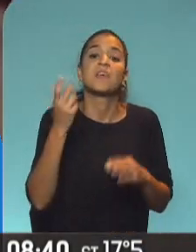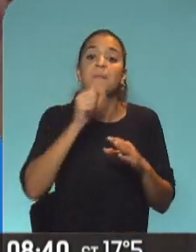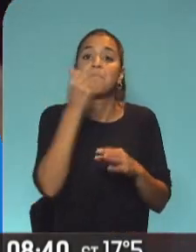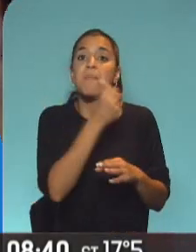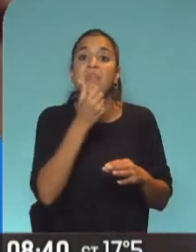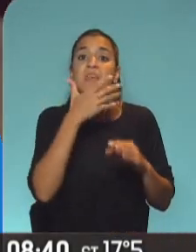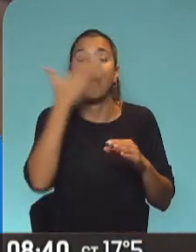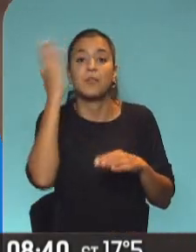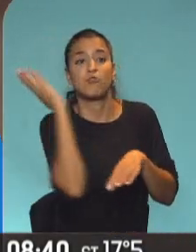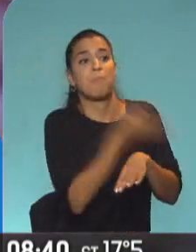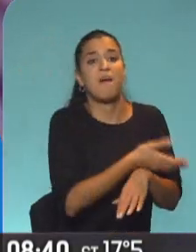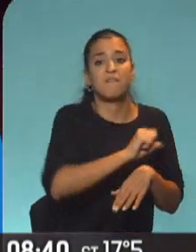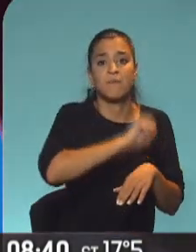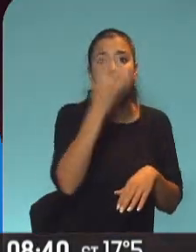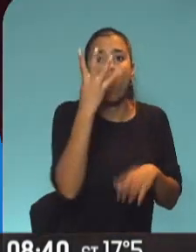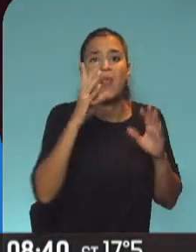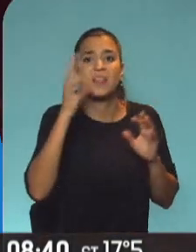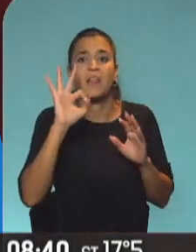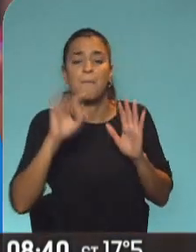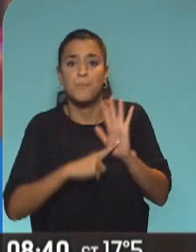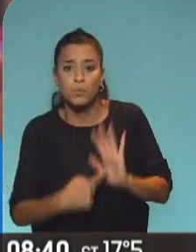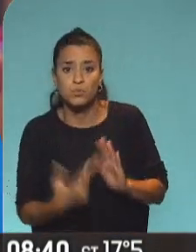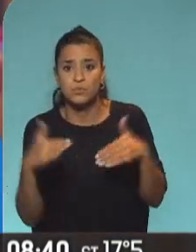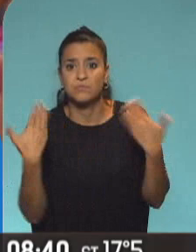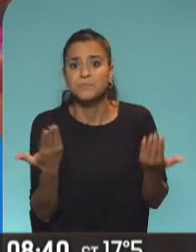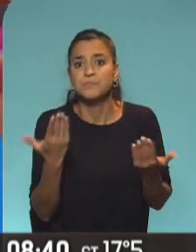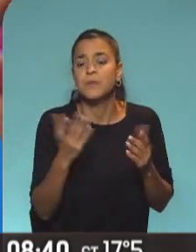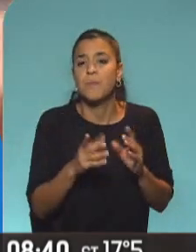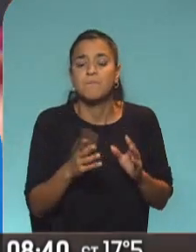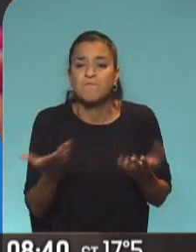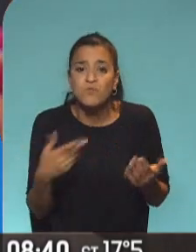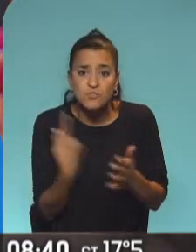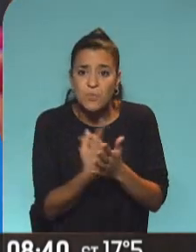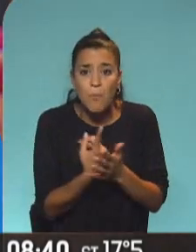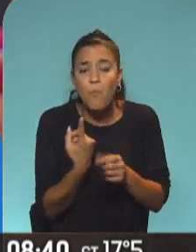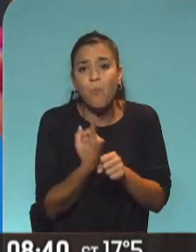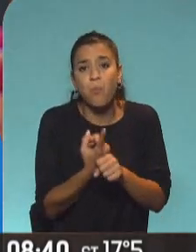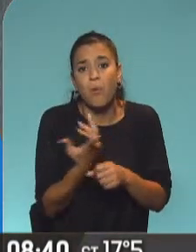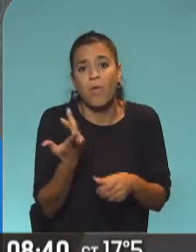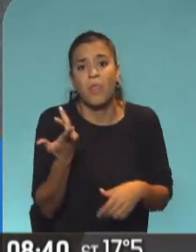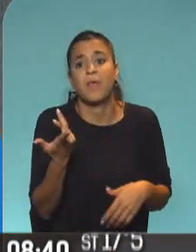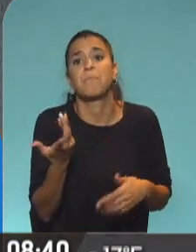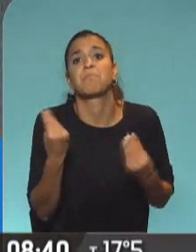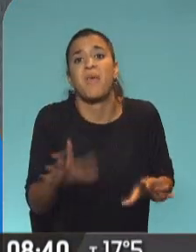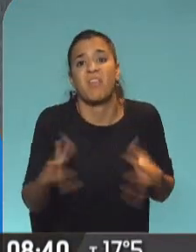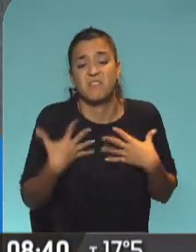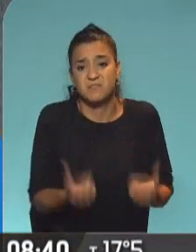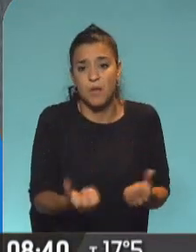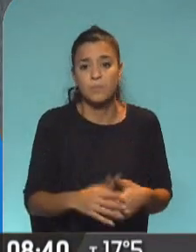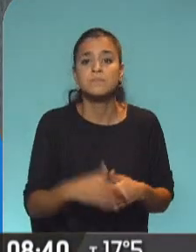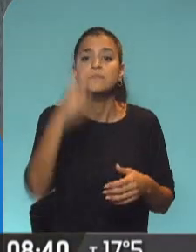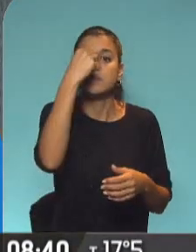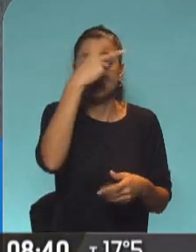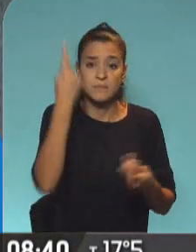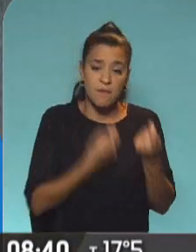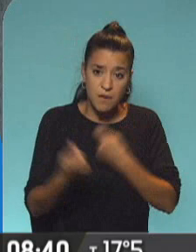inflación en 40 puntos. Entonces, es obvio que la brecha, digamos, hace que la gente pierda salud. Marcelo, ¿y qué pasa con las farmacias? Muchas dejaron